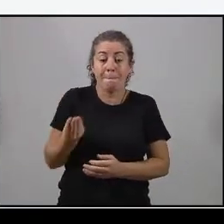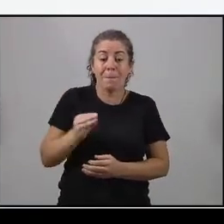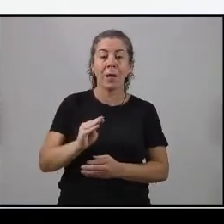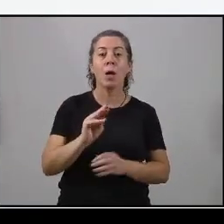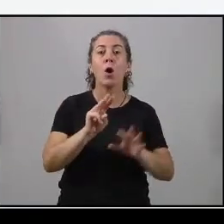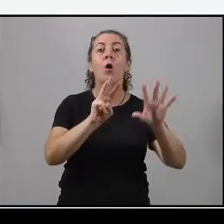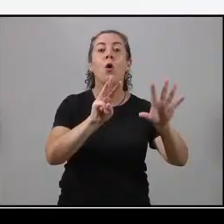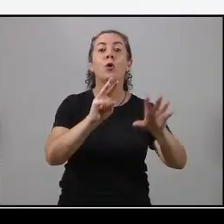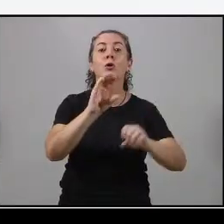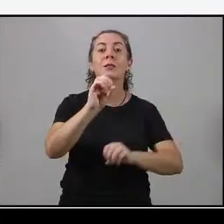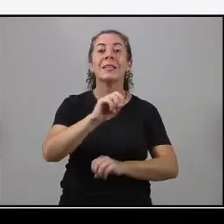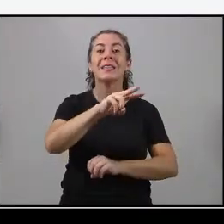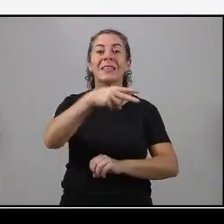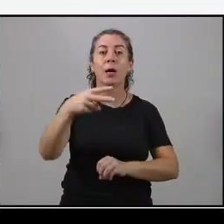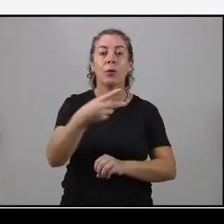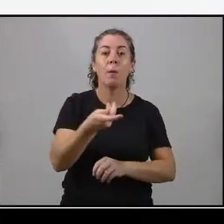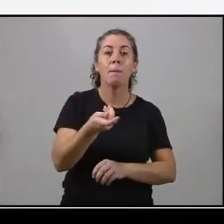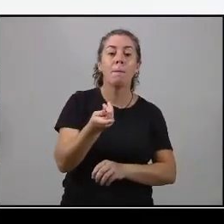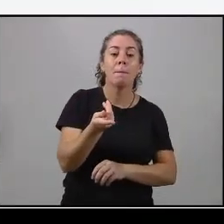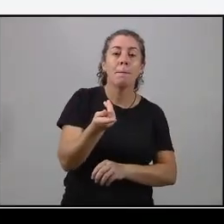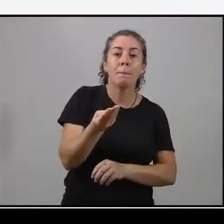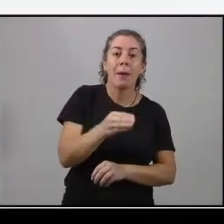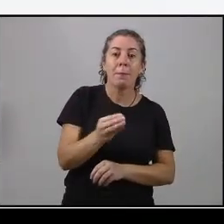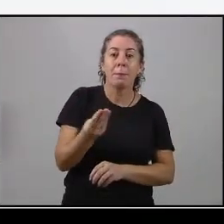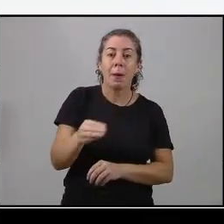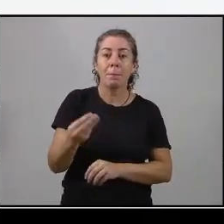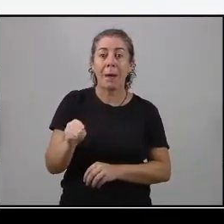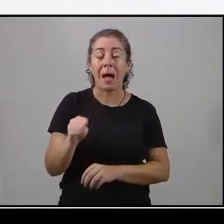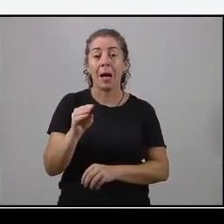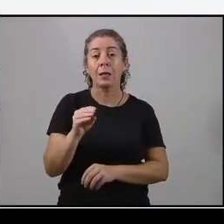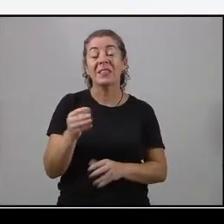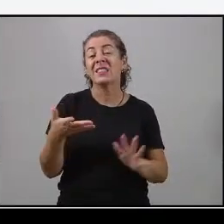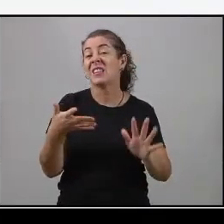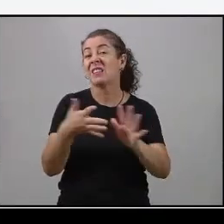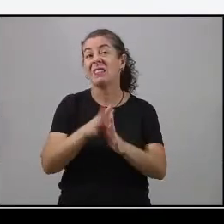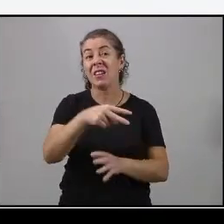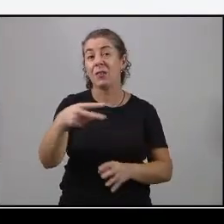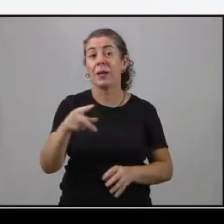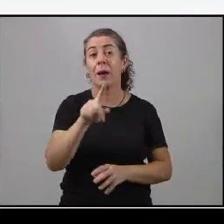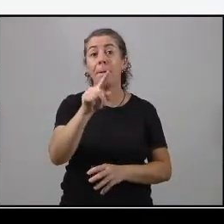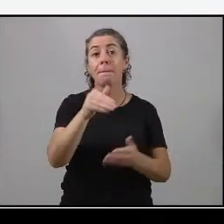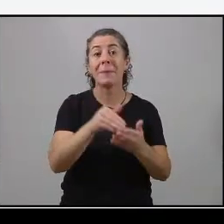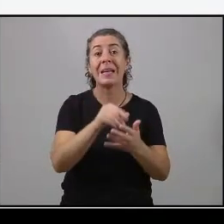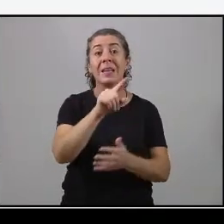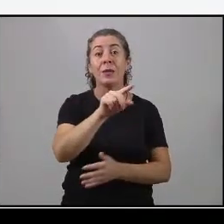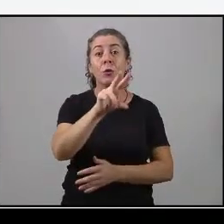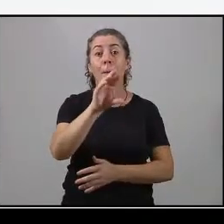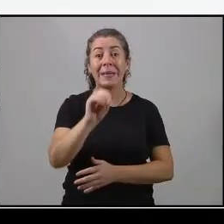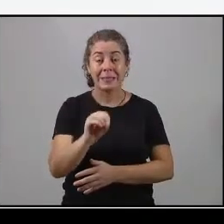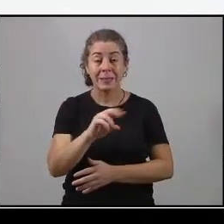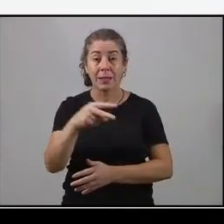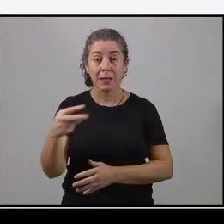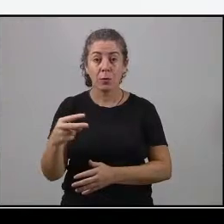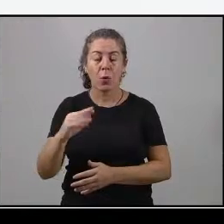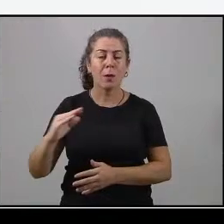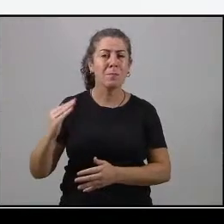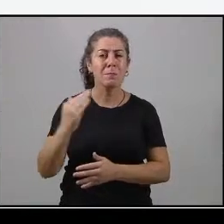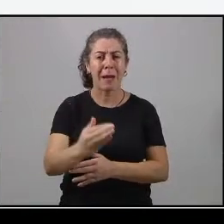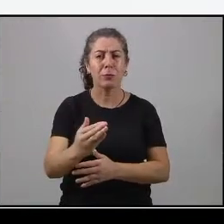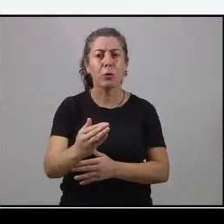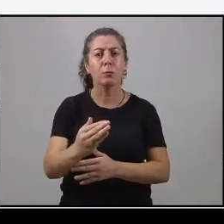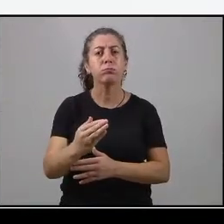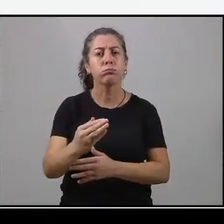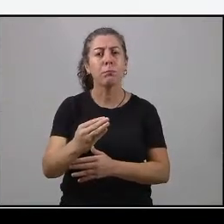al mes, en 14 pagas. Esto supone 1.120 euros al año y el impacto presupuestario de esta